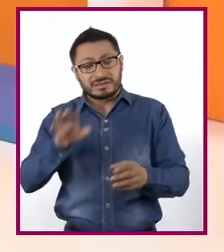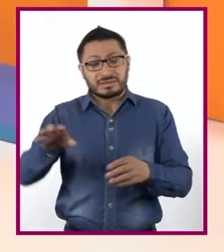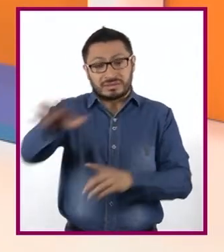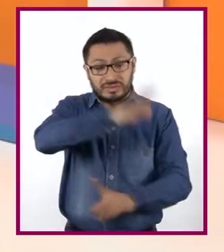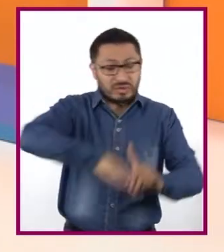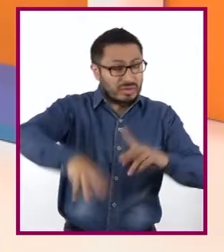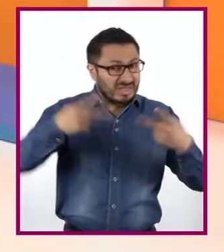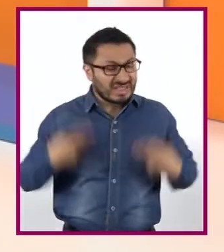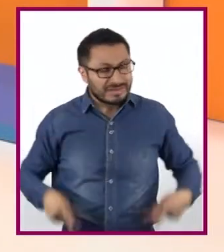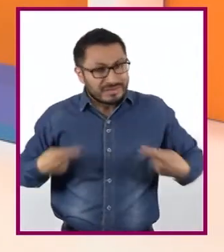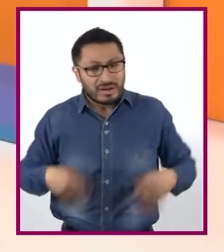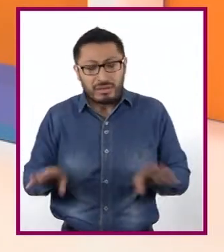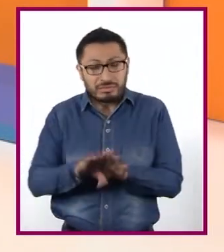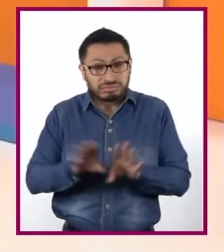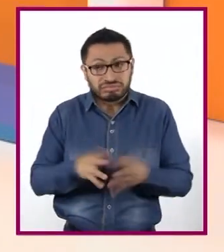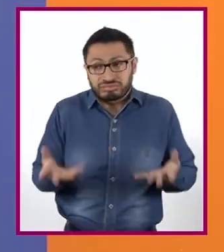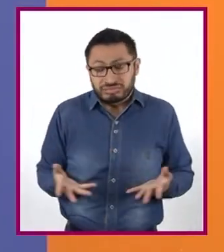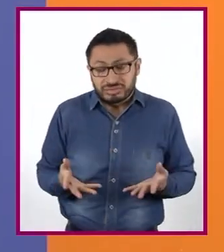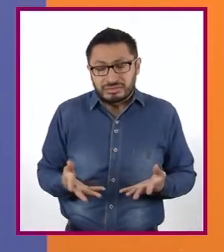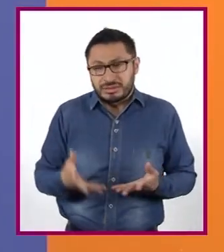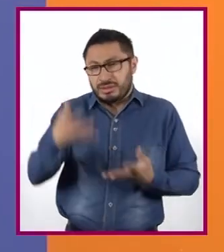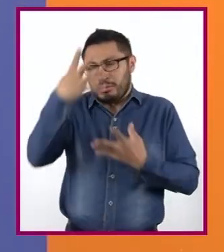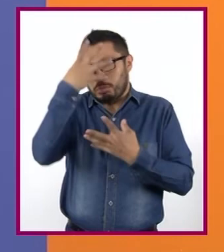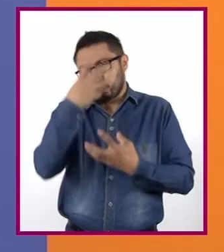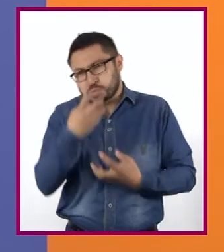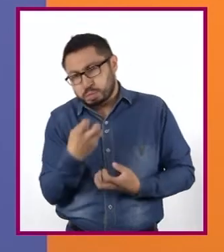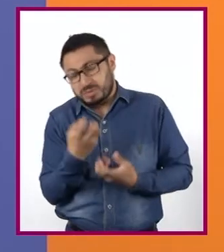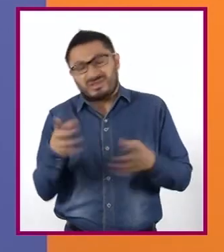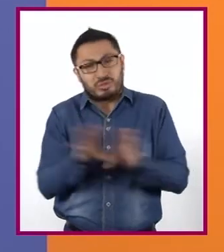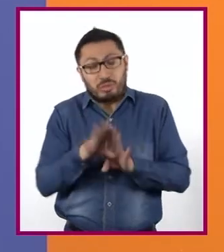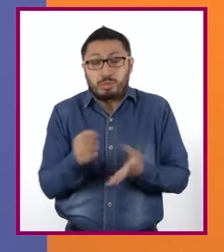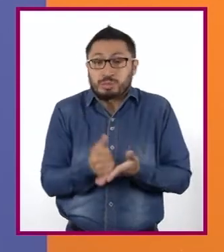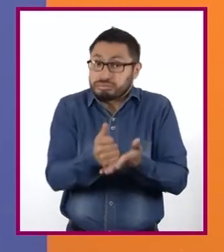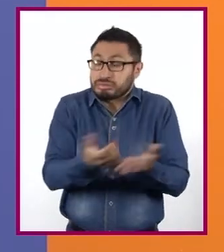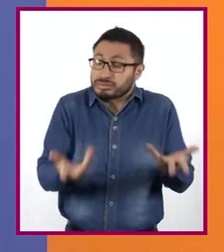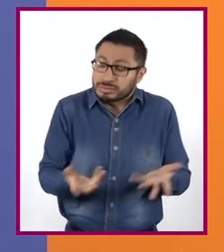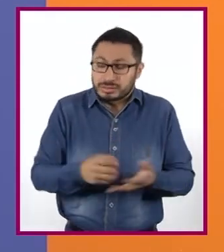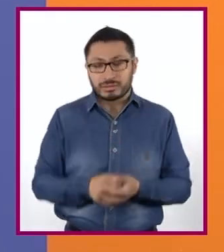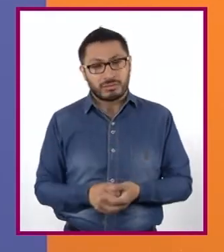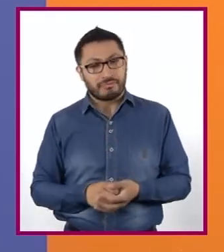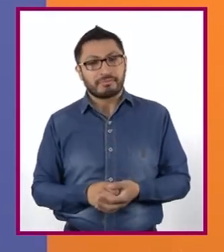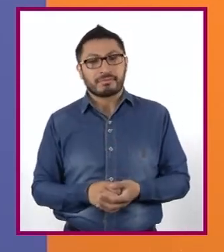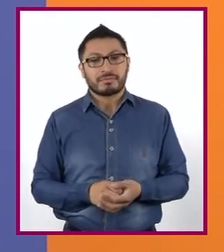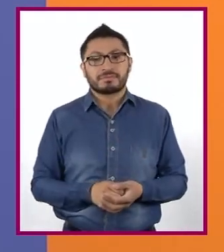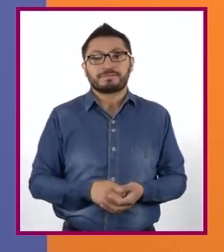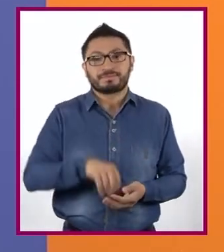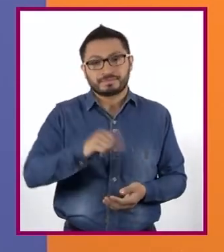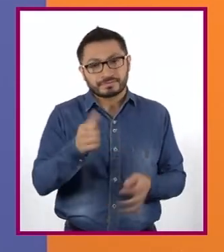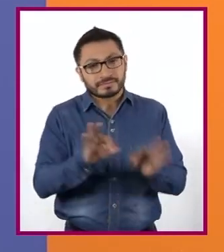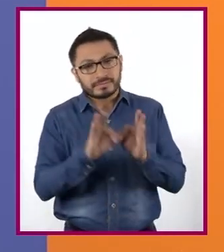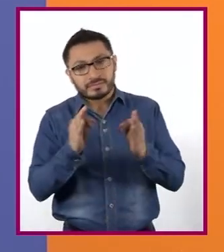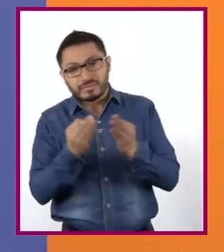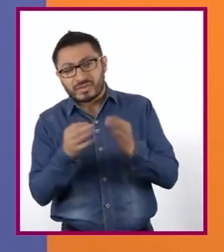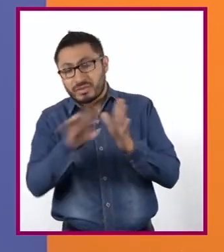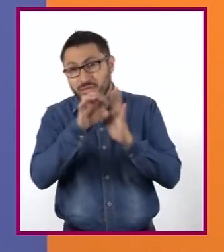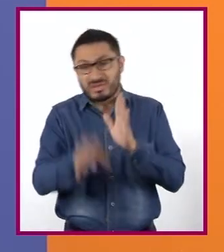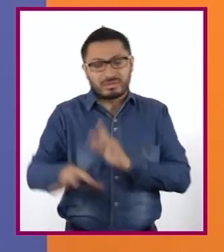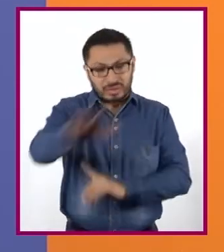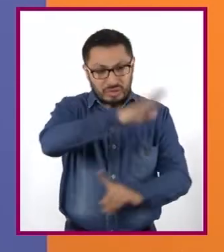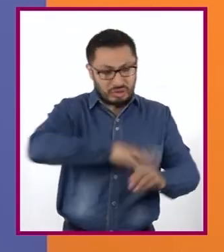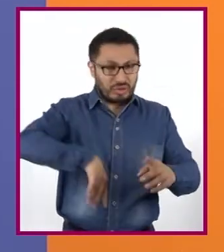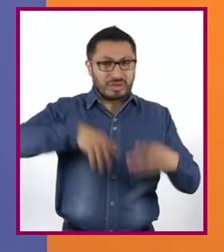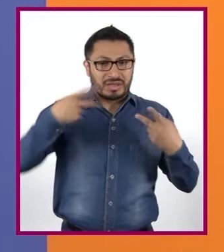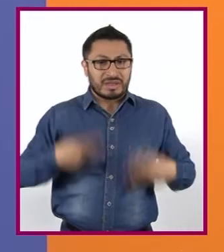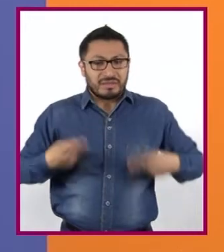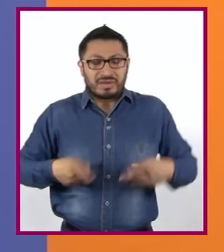evitar que se desanimen o depriman? Otro escenario sería que a todos los jugadores se les premiara por tener